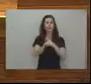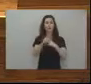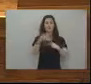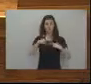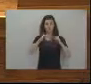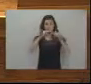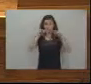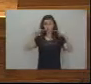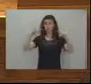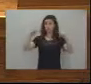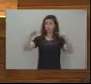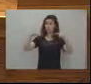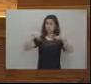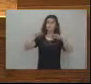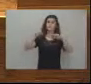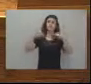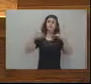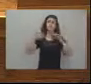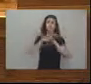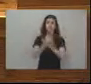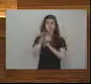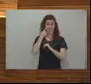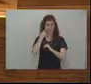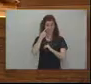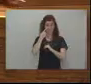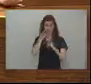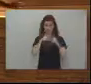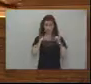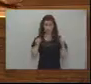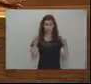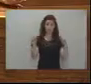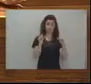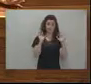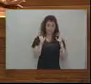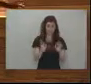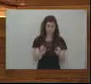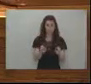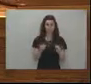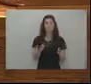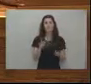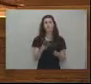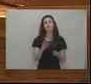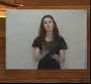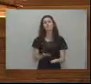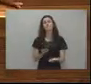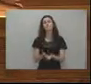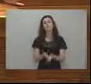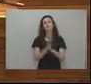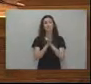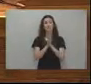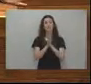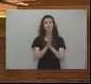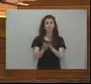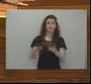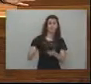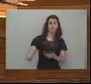puentes como están. Eso es lo que refleja lo que es el Occidente, es precisamente el estado de esa autovía. También les pedimos un favor. No nos pidan cuentas